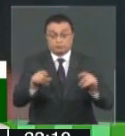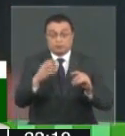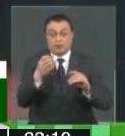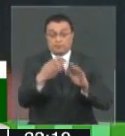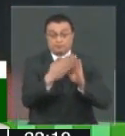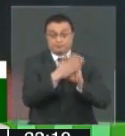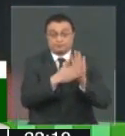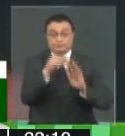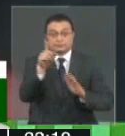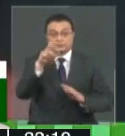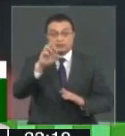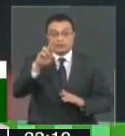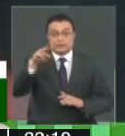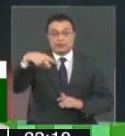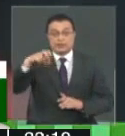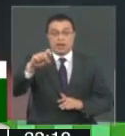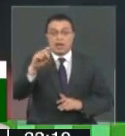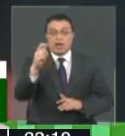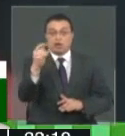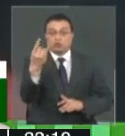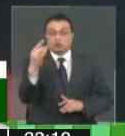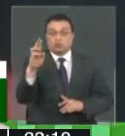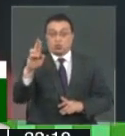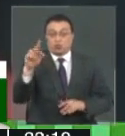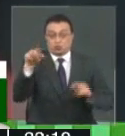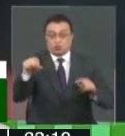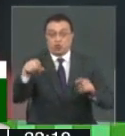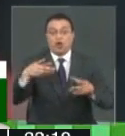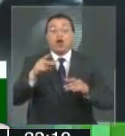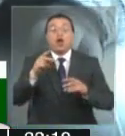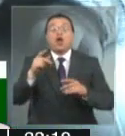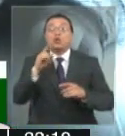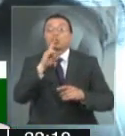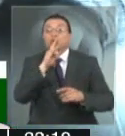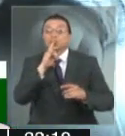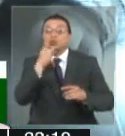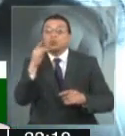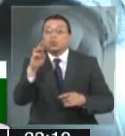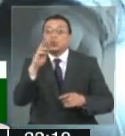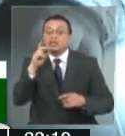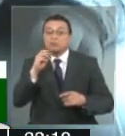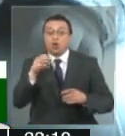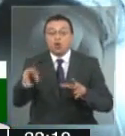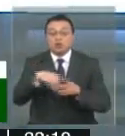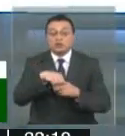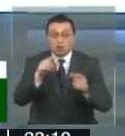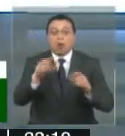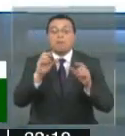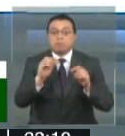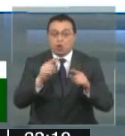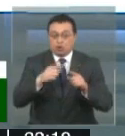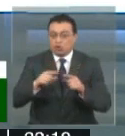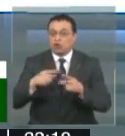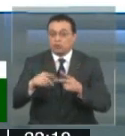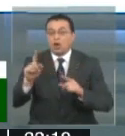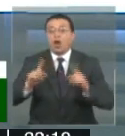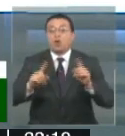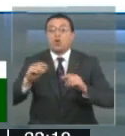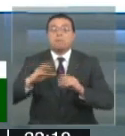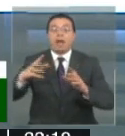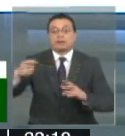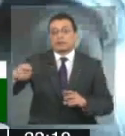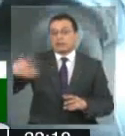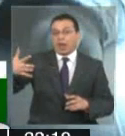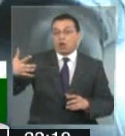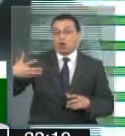página del Cernatur de turismo inclusivo, y la verdad es que hay poco alojamiento. Y además en algunos hay un poco más caro, en